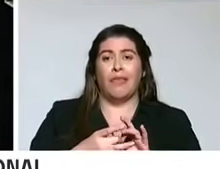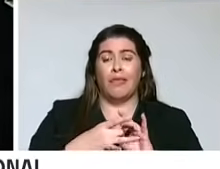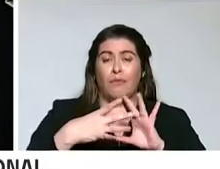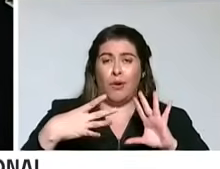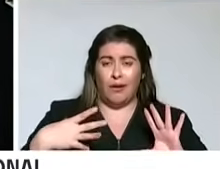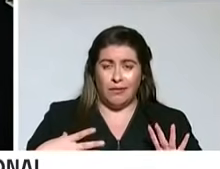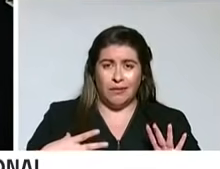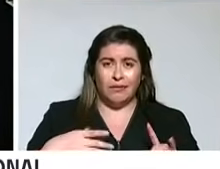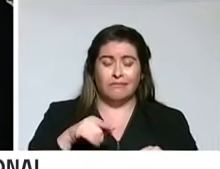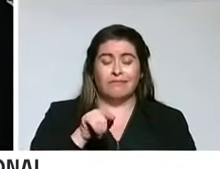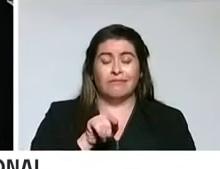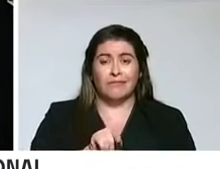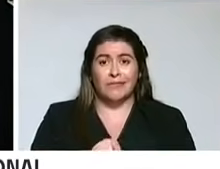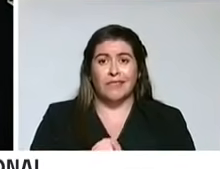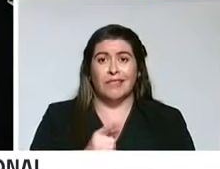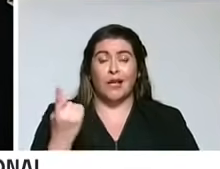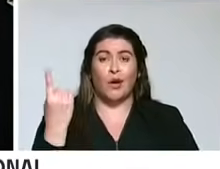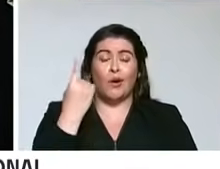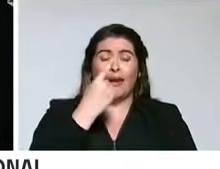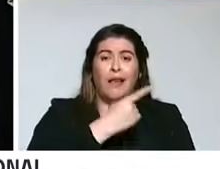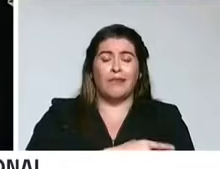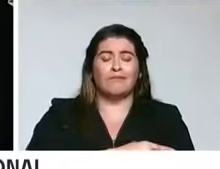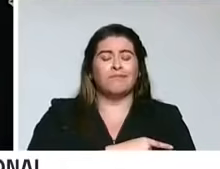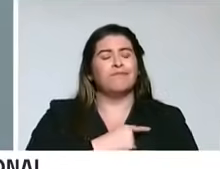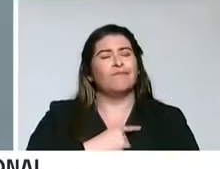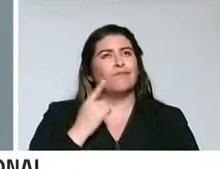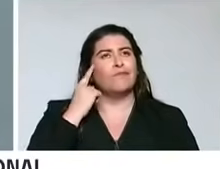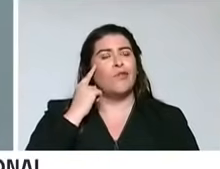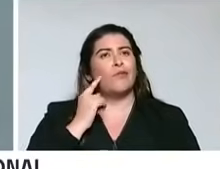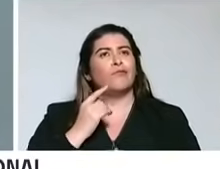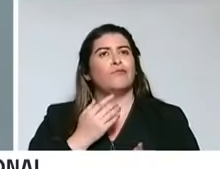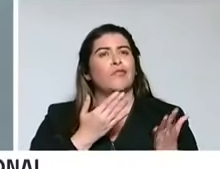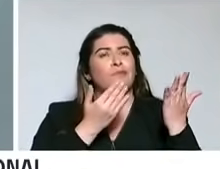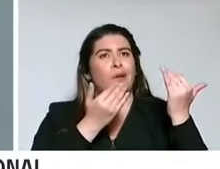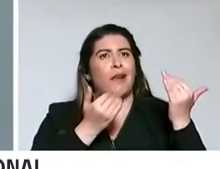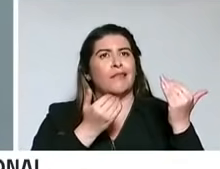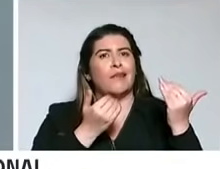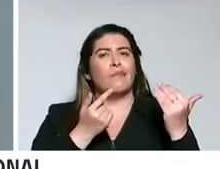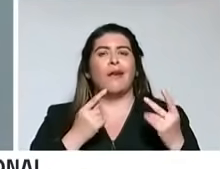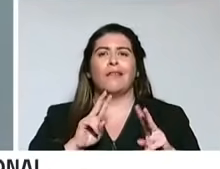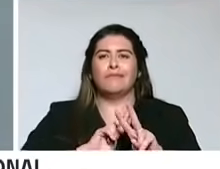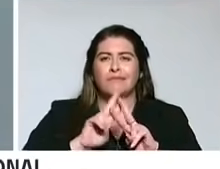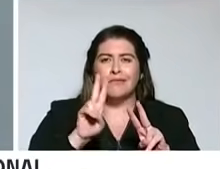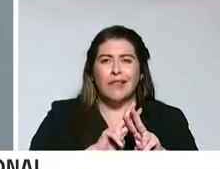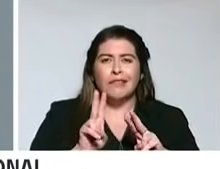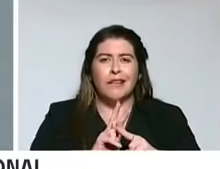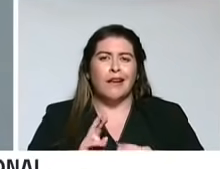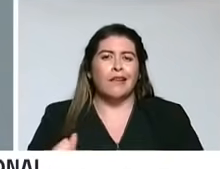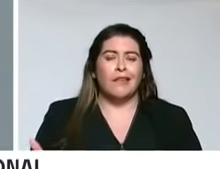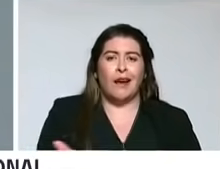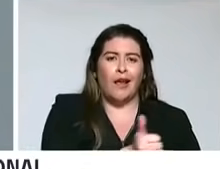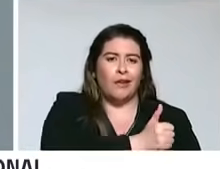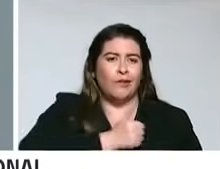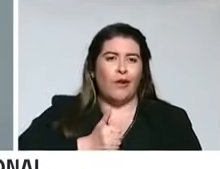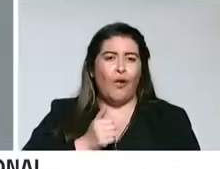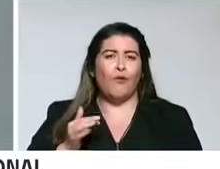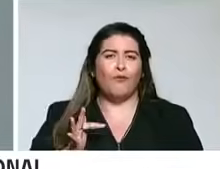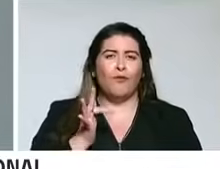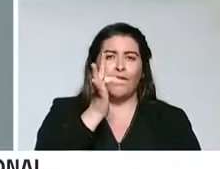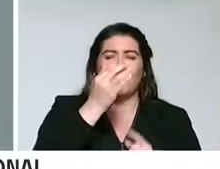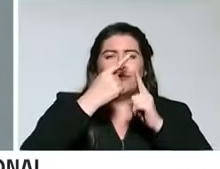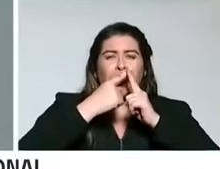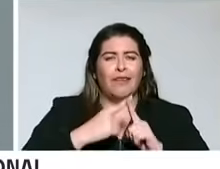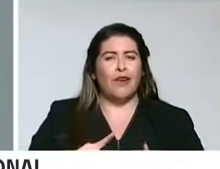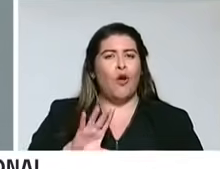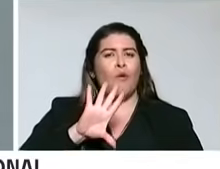jornada que de alguna manera nos da esperanza de construir también entre todas y todos, entre todes, un futuro distinto, un